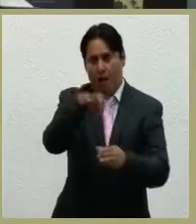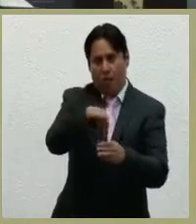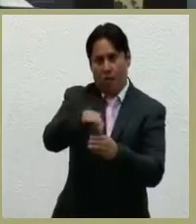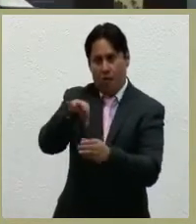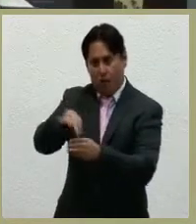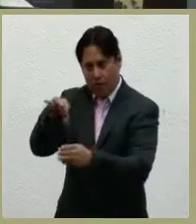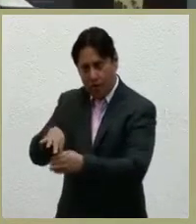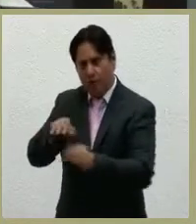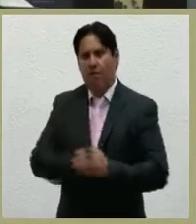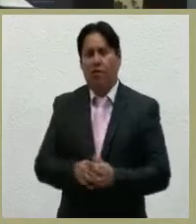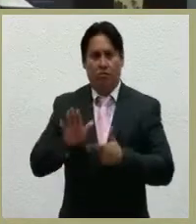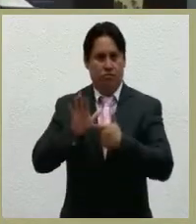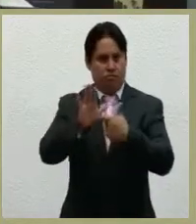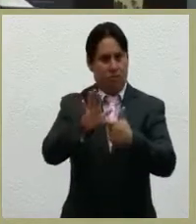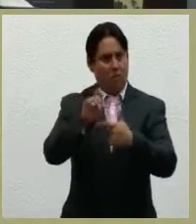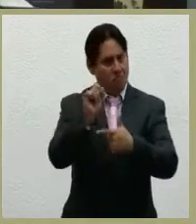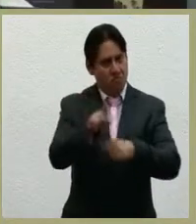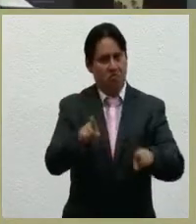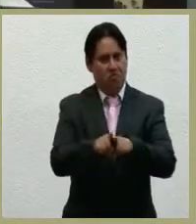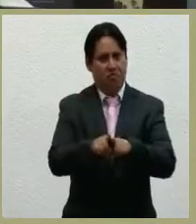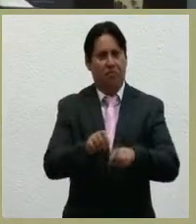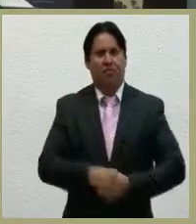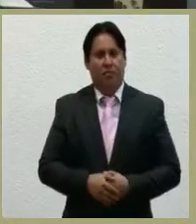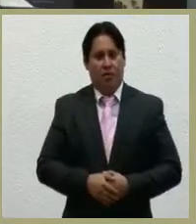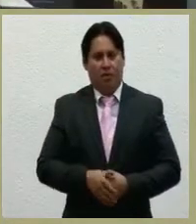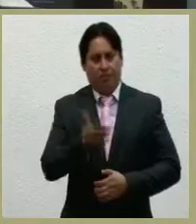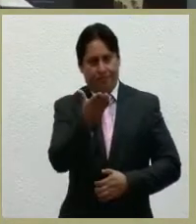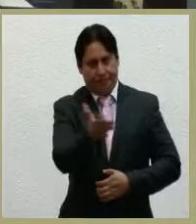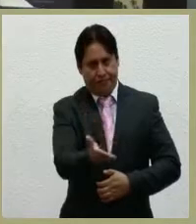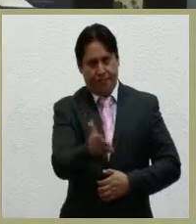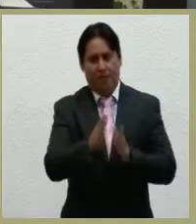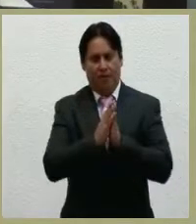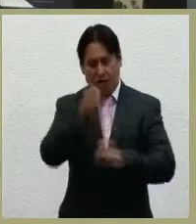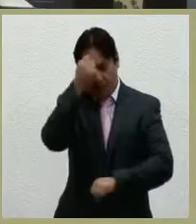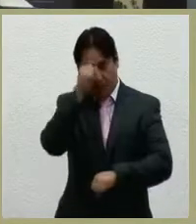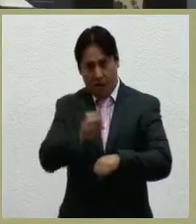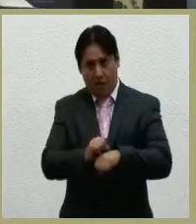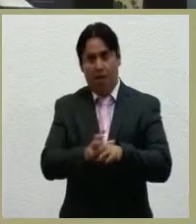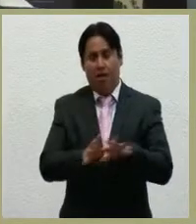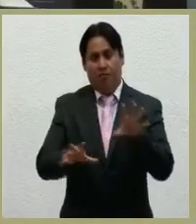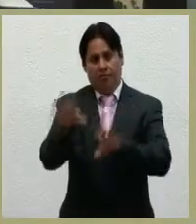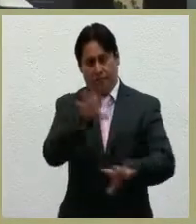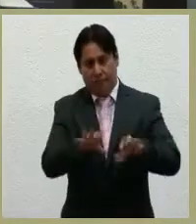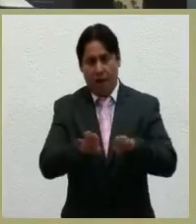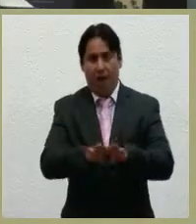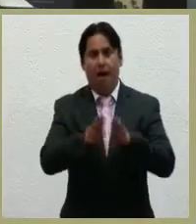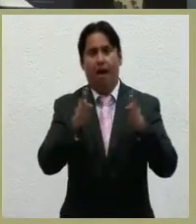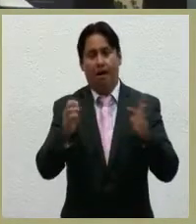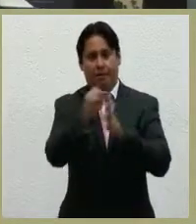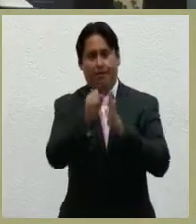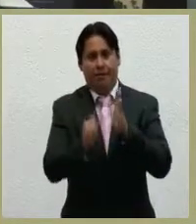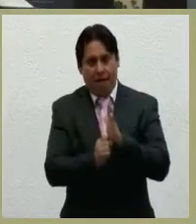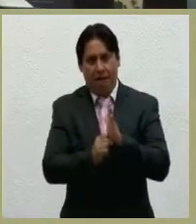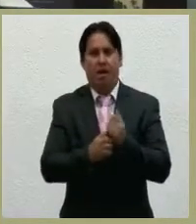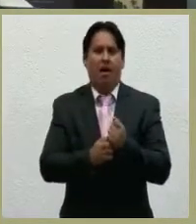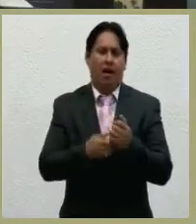nominal la propuesta presentada. Por lo que solicito a la Secretaría de Servicios Parlamentarios abra el sistema electrónico